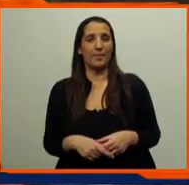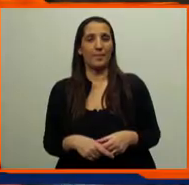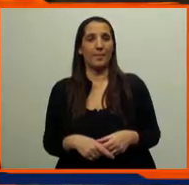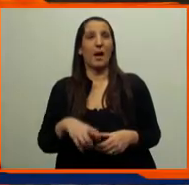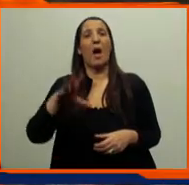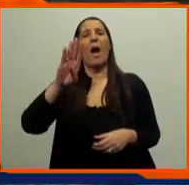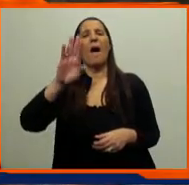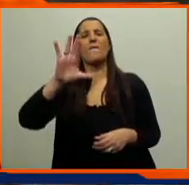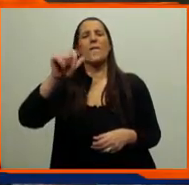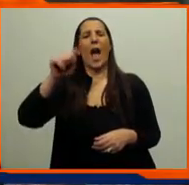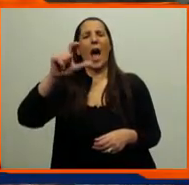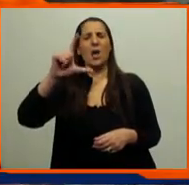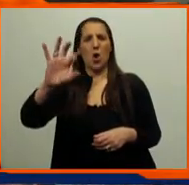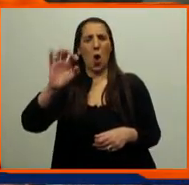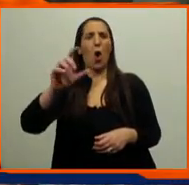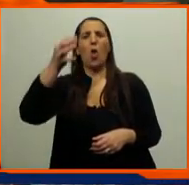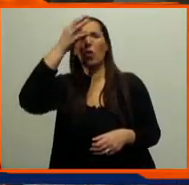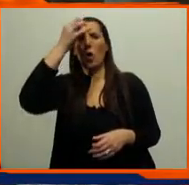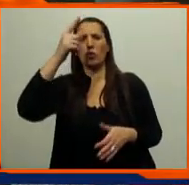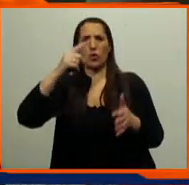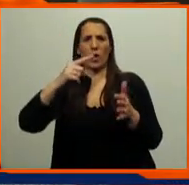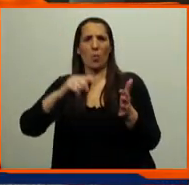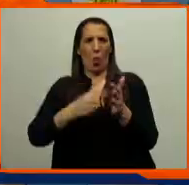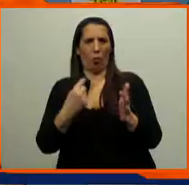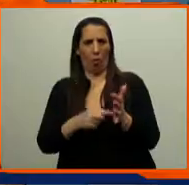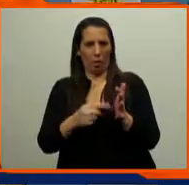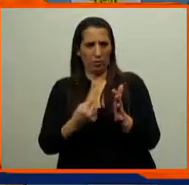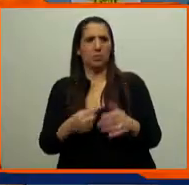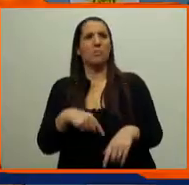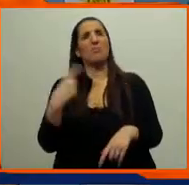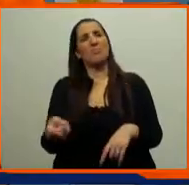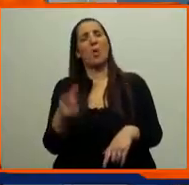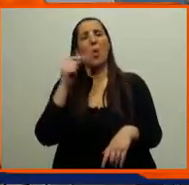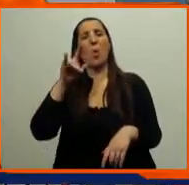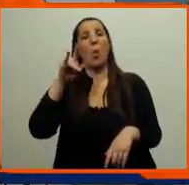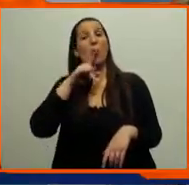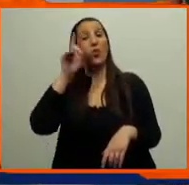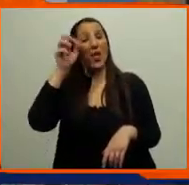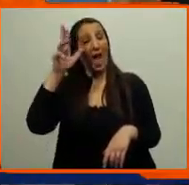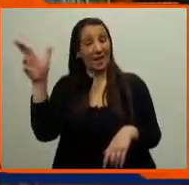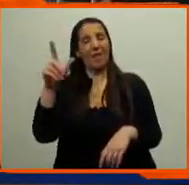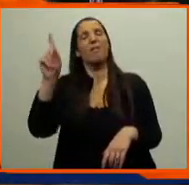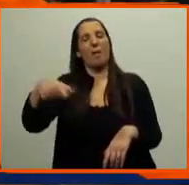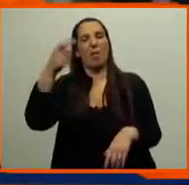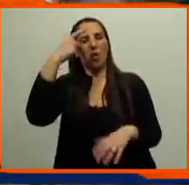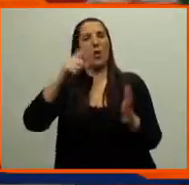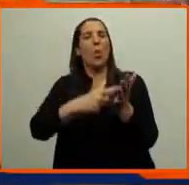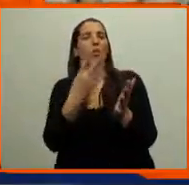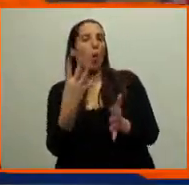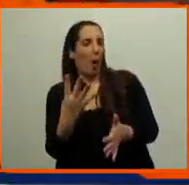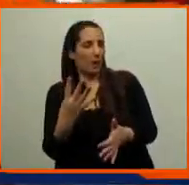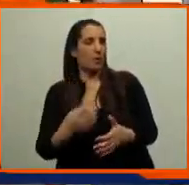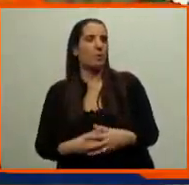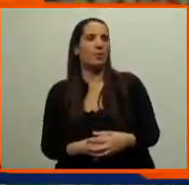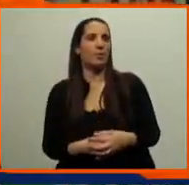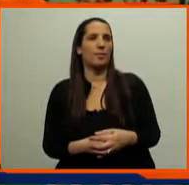Nicolás Braco hizo 12.6 y Franco Gutiérrez 12.4 para completar los tres lugares del